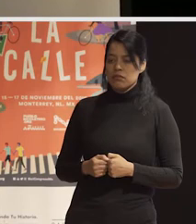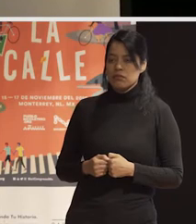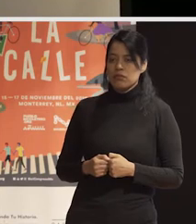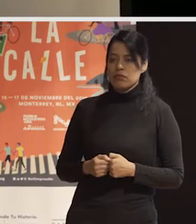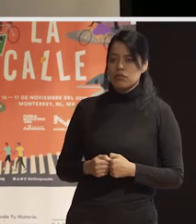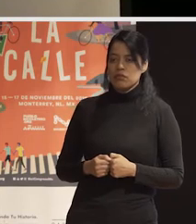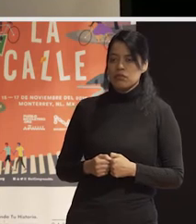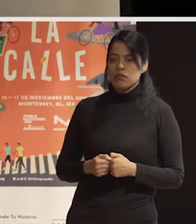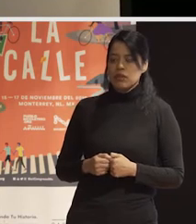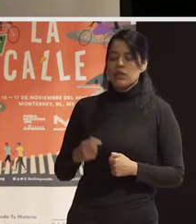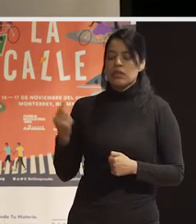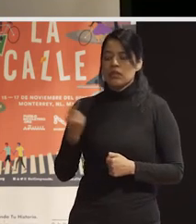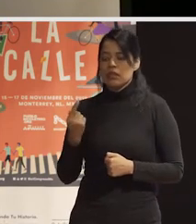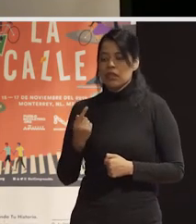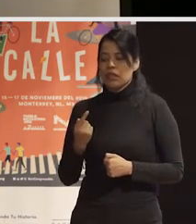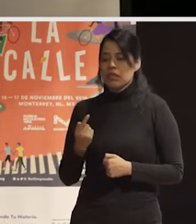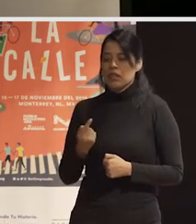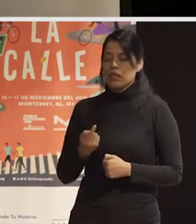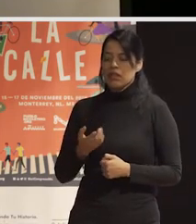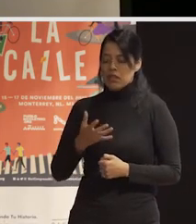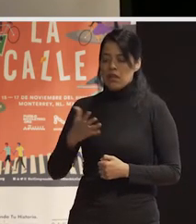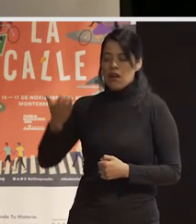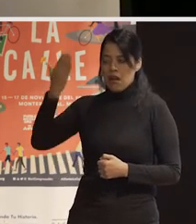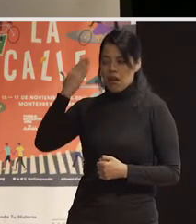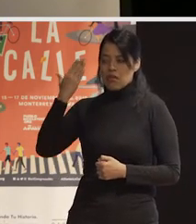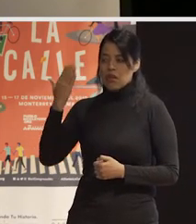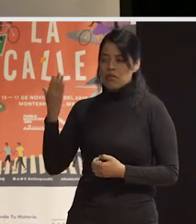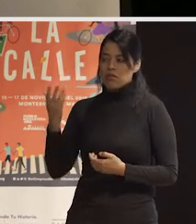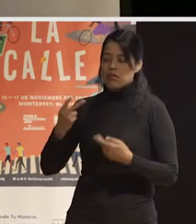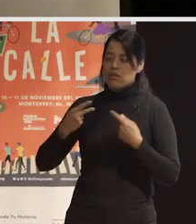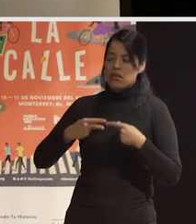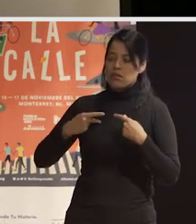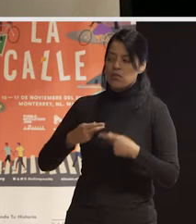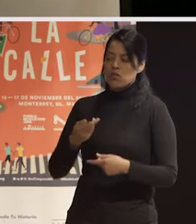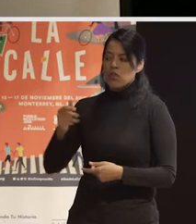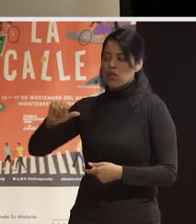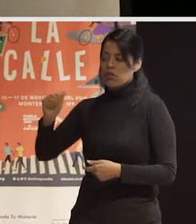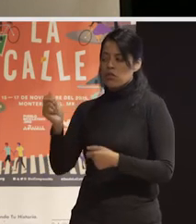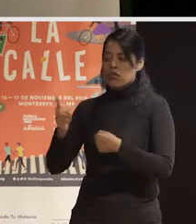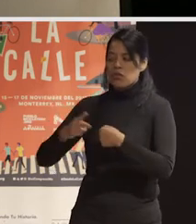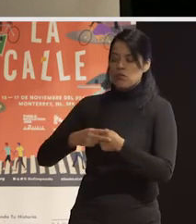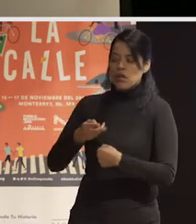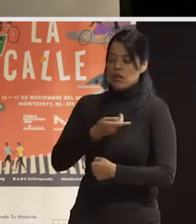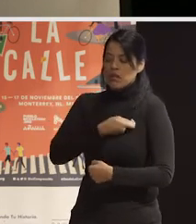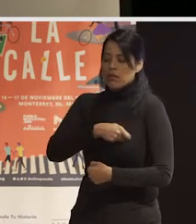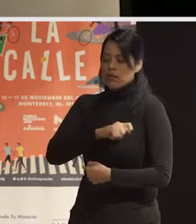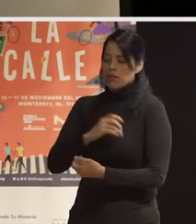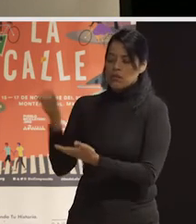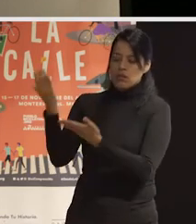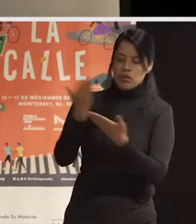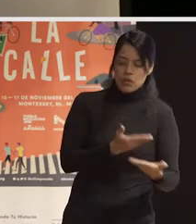que hubo una conquista que hubo unas personas bueno mucha gente española que vino y